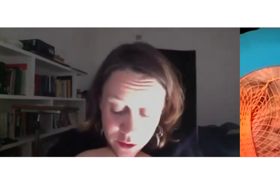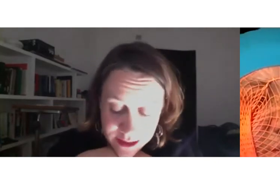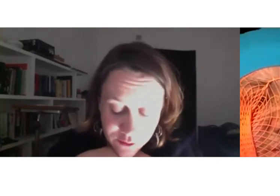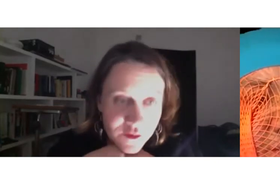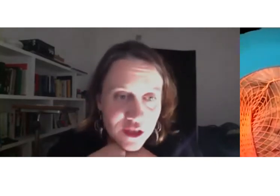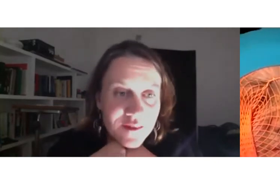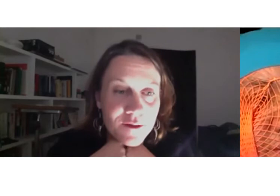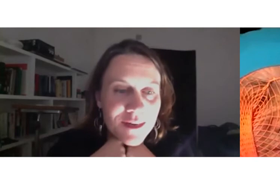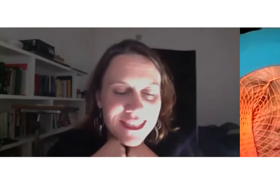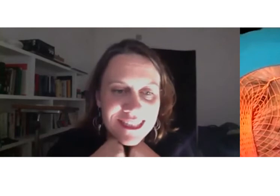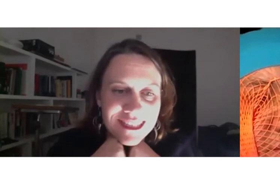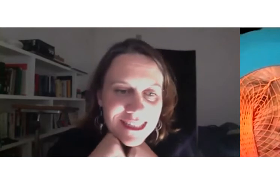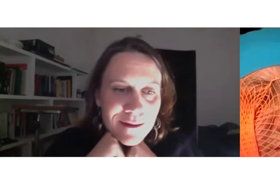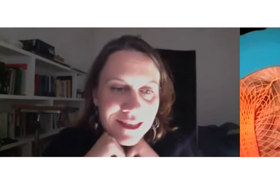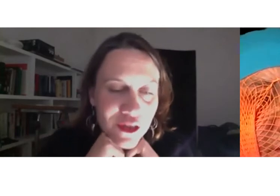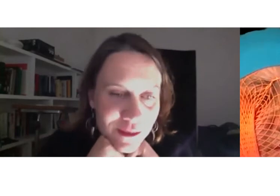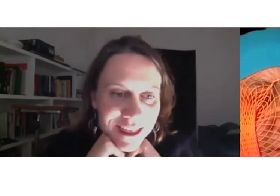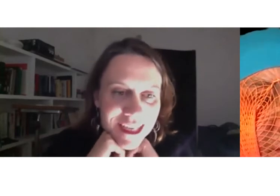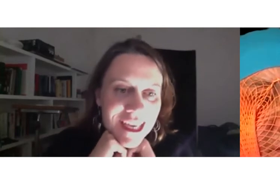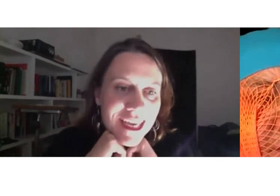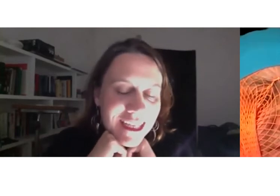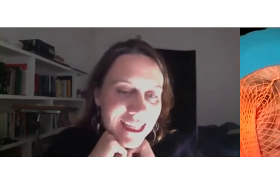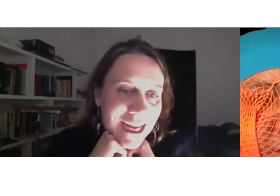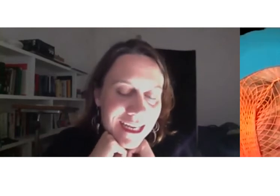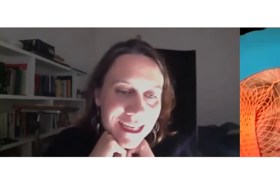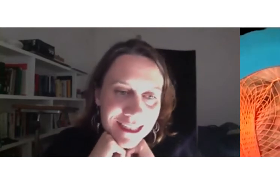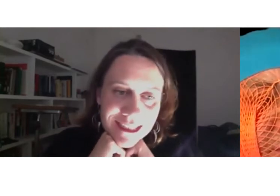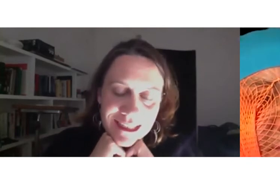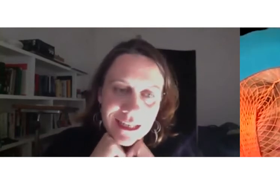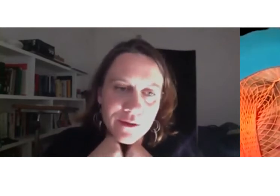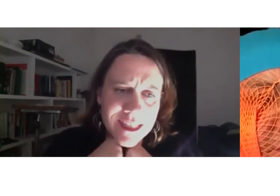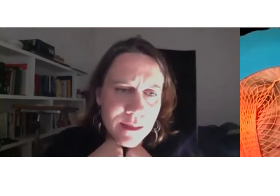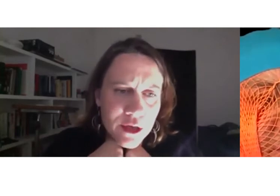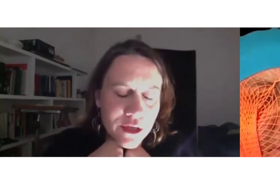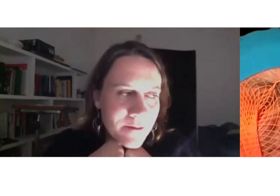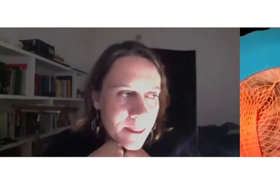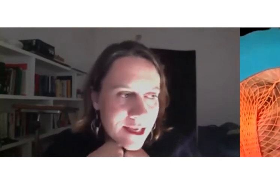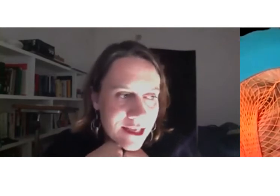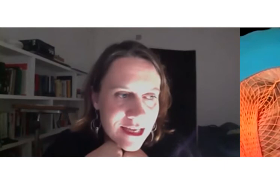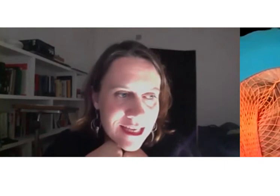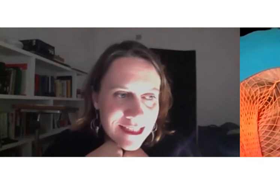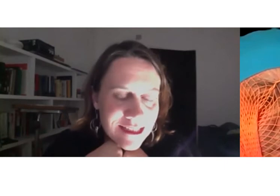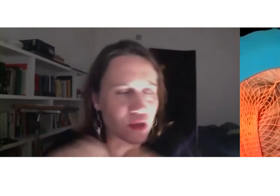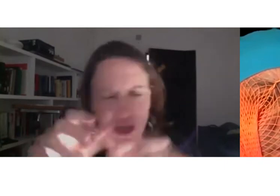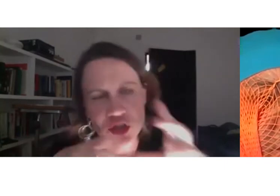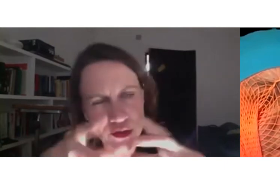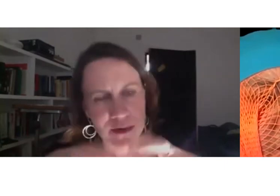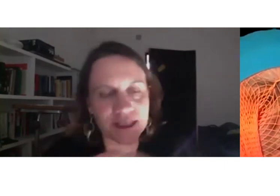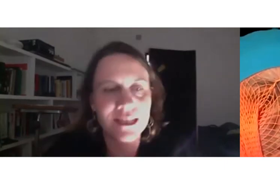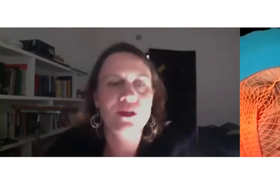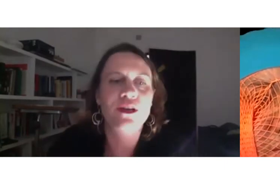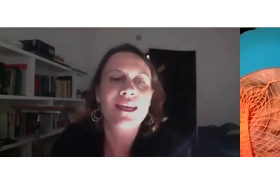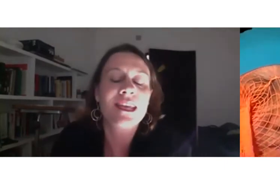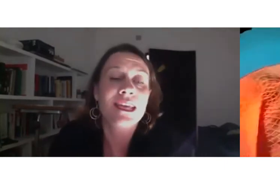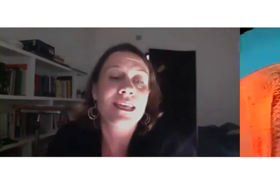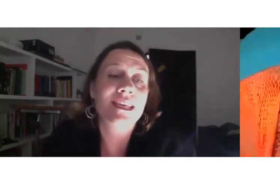un colectivo de filósofas feministas que se llaman Diotima en Italia, de la Universidad de Verona, y ellas, sobre todo de la Universidad